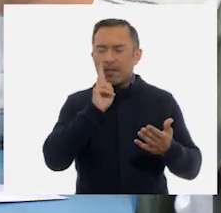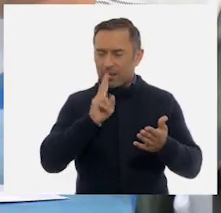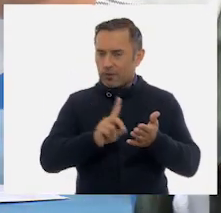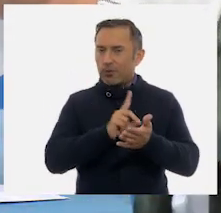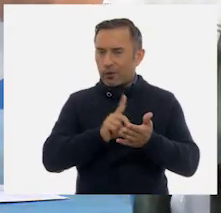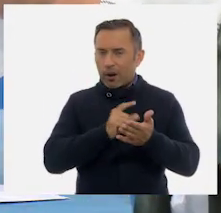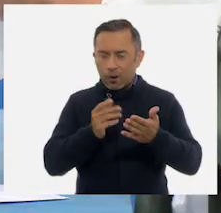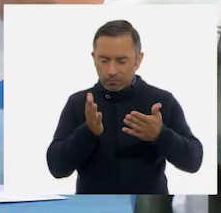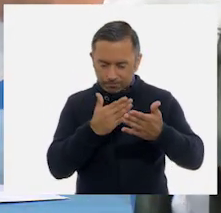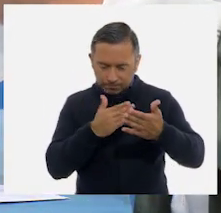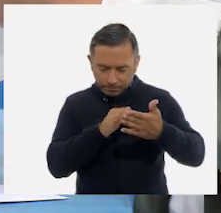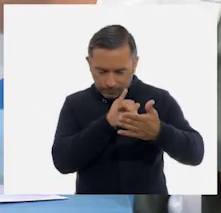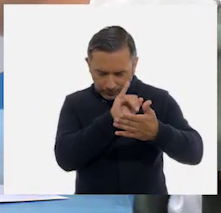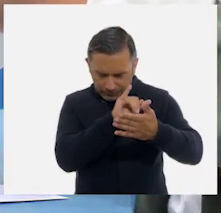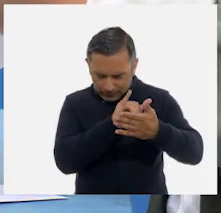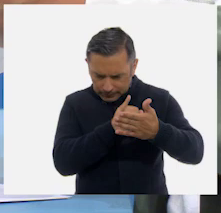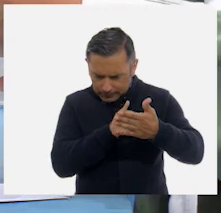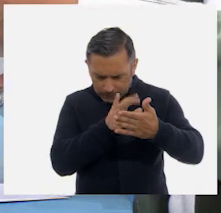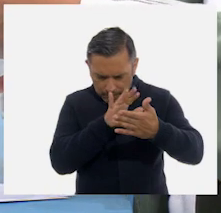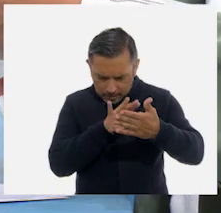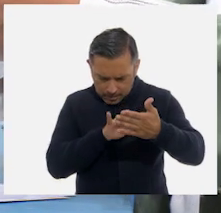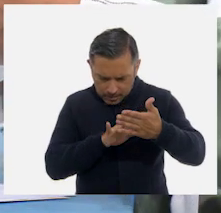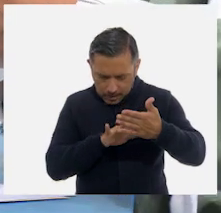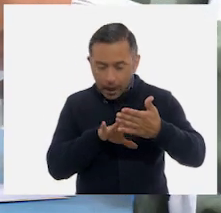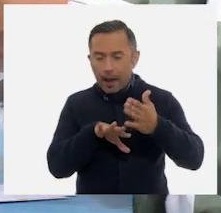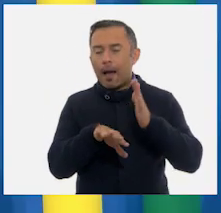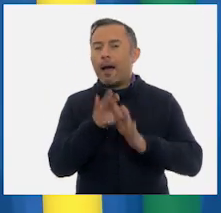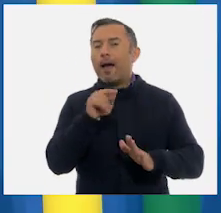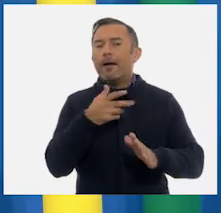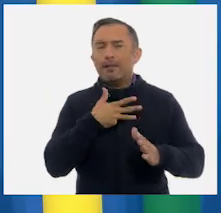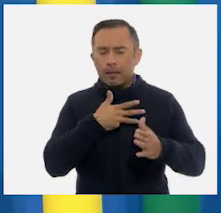I. Ah, mira, aquí ya lo tenía.